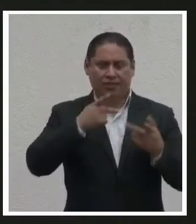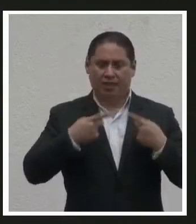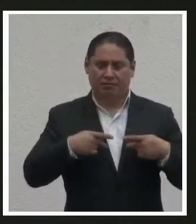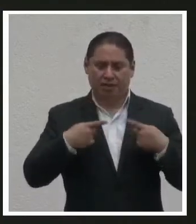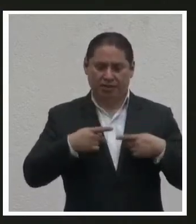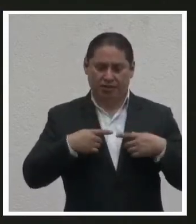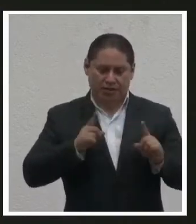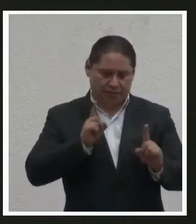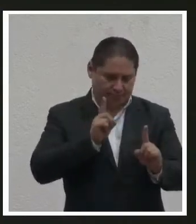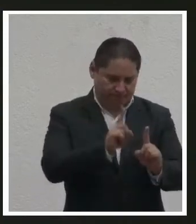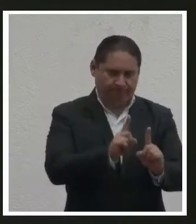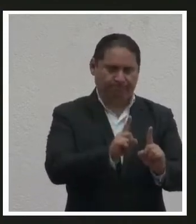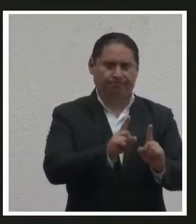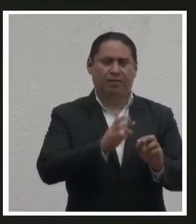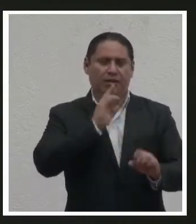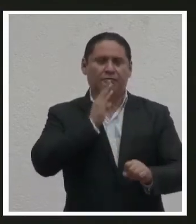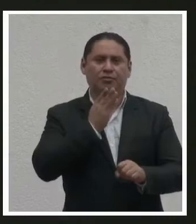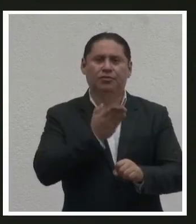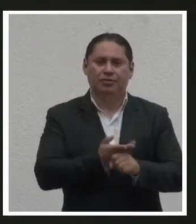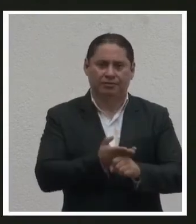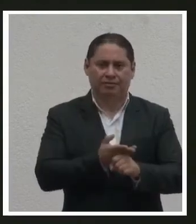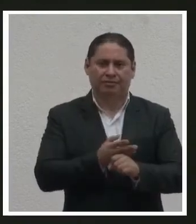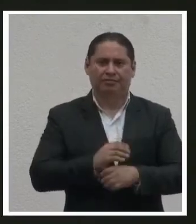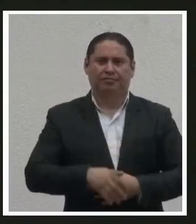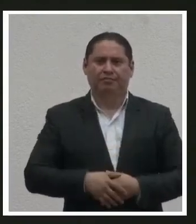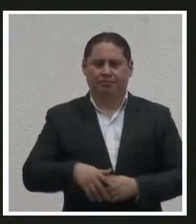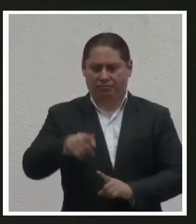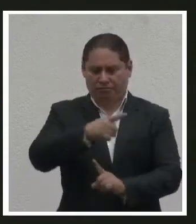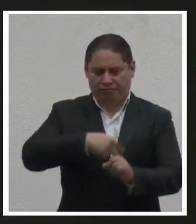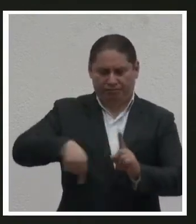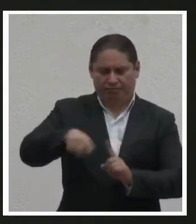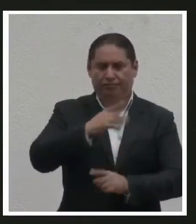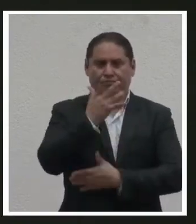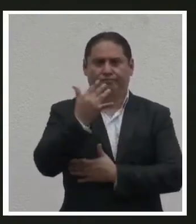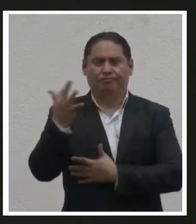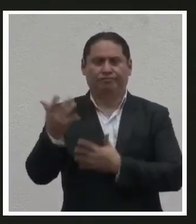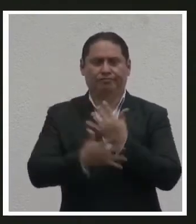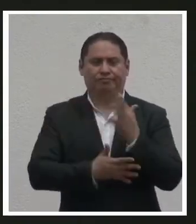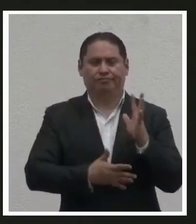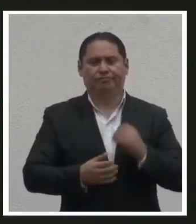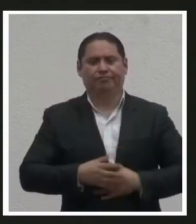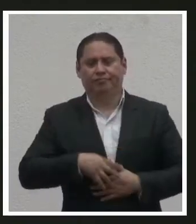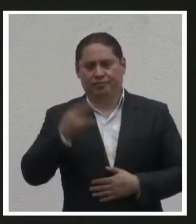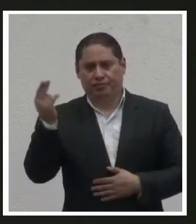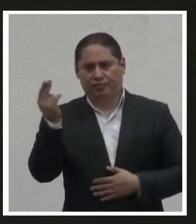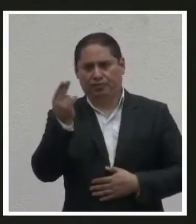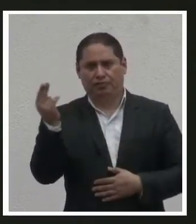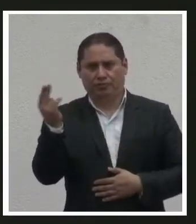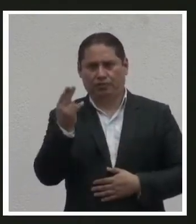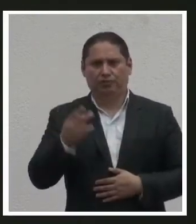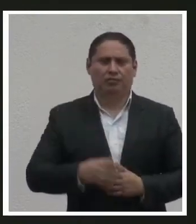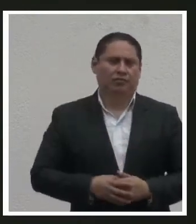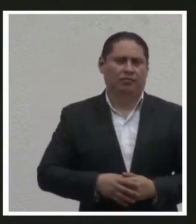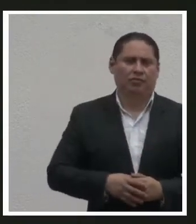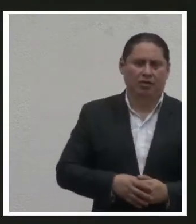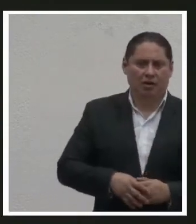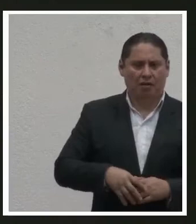ciudadanía y su responsabilidad con el entorno, con la necesaria actitud de